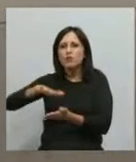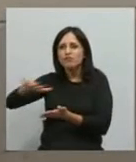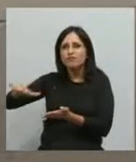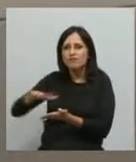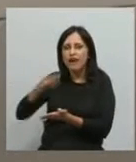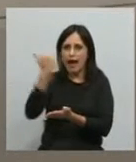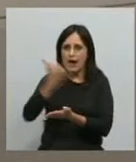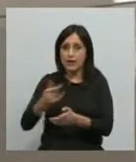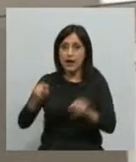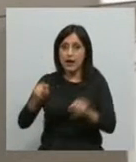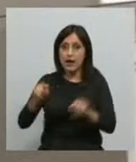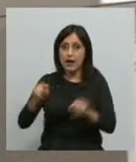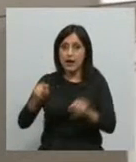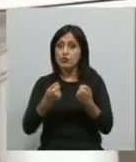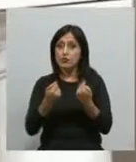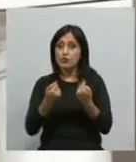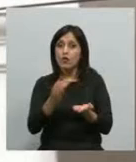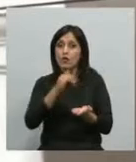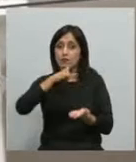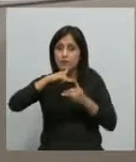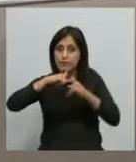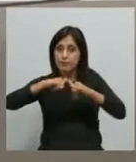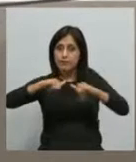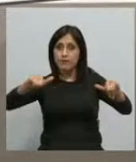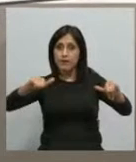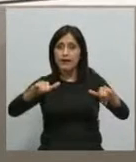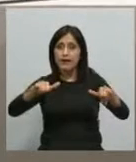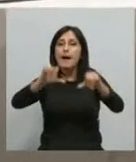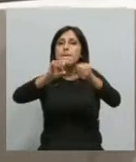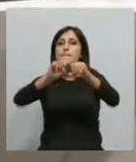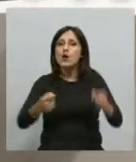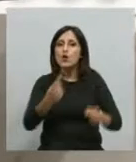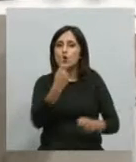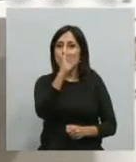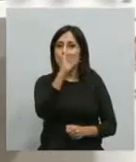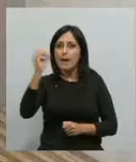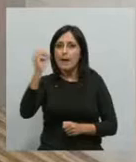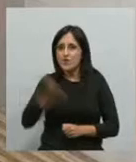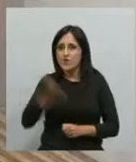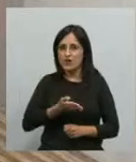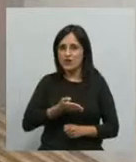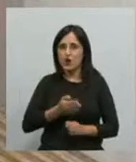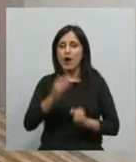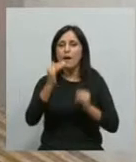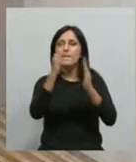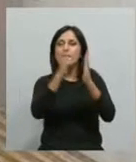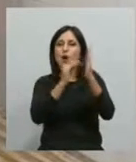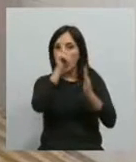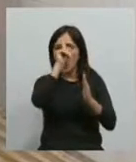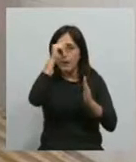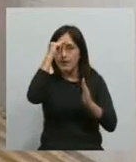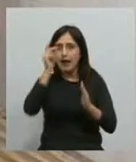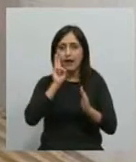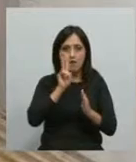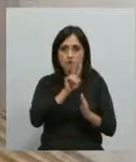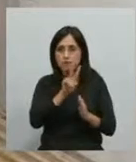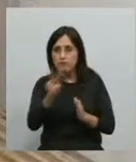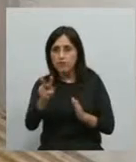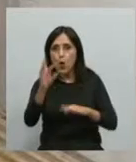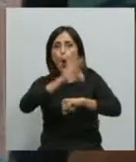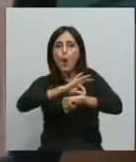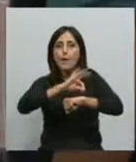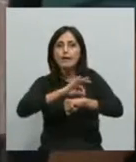este no en algunos casos el paro o el acatamiento 100% y en otros muy bajo en el hospital pablo soria por ejemplo lo confirmaba el